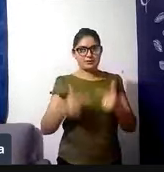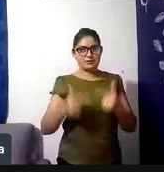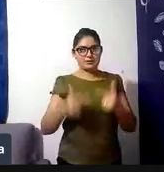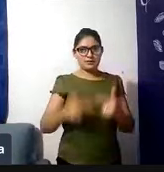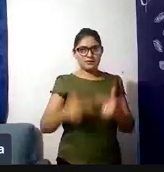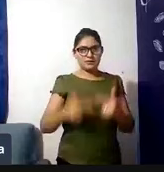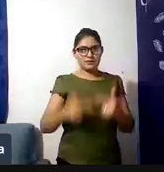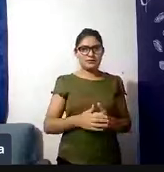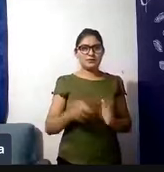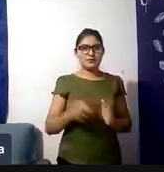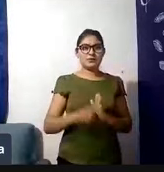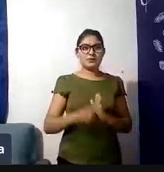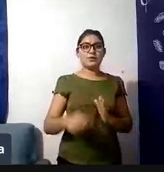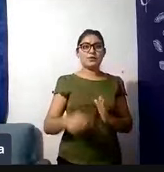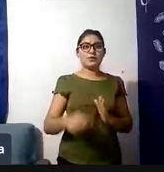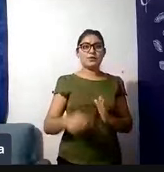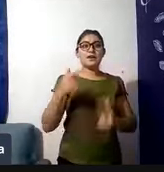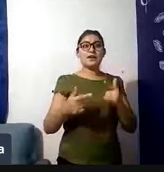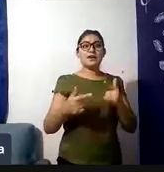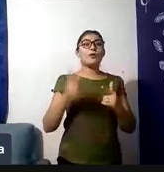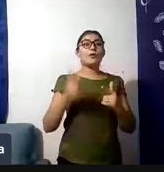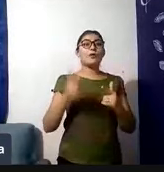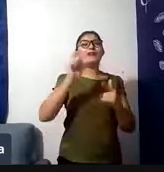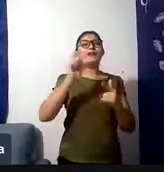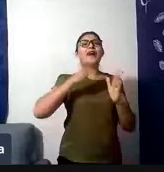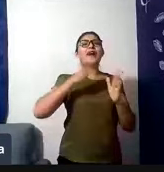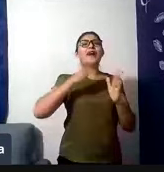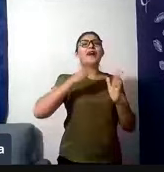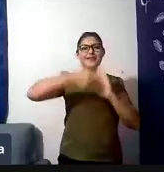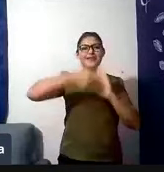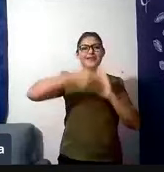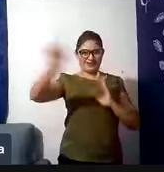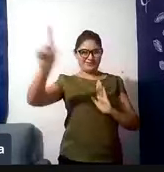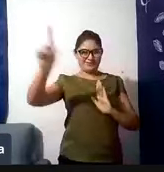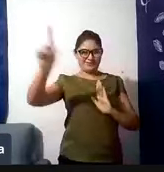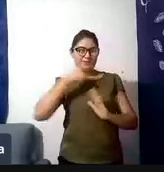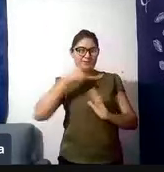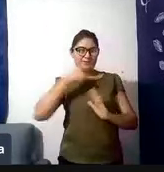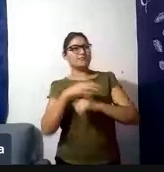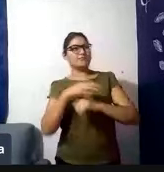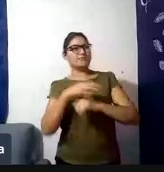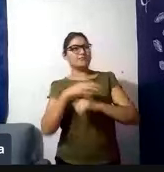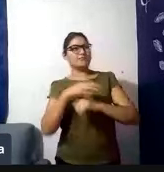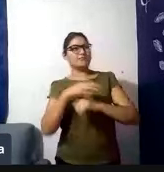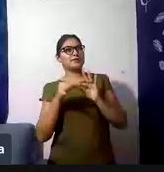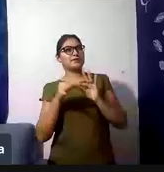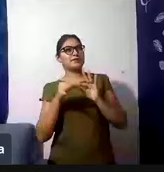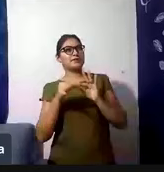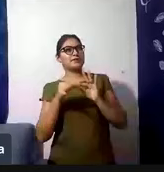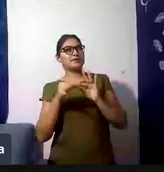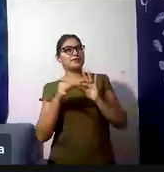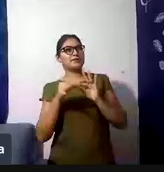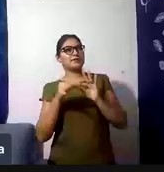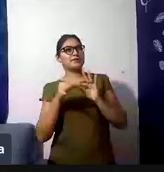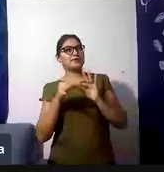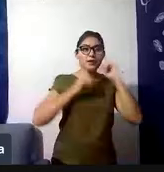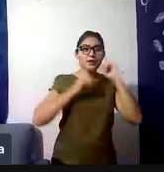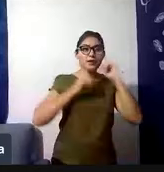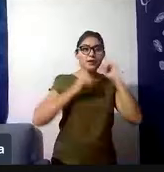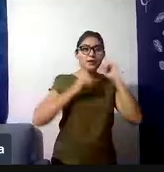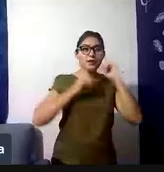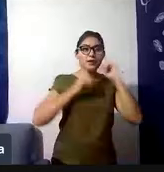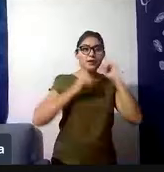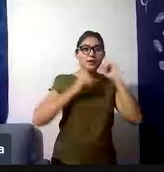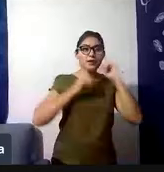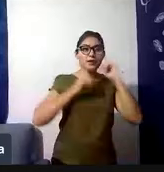era buena, que era mala, que era regular, pero la última cosita con la que yo me quedé, o sea, es como, por ejemplo, cuando das una conferencia